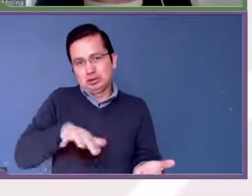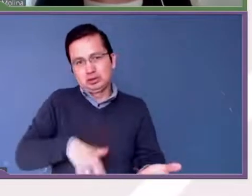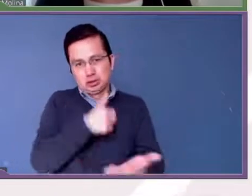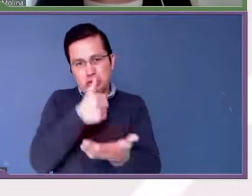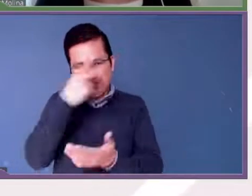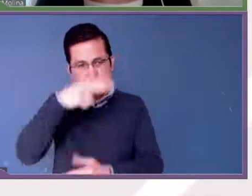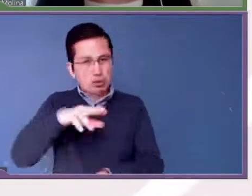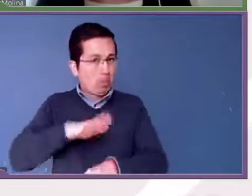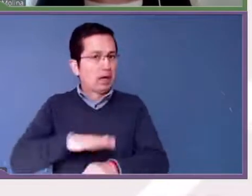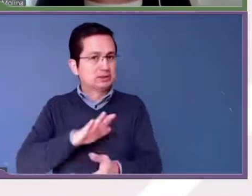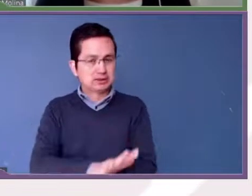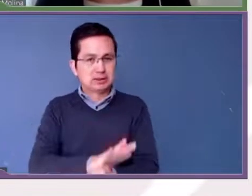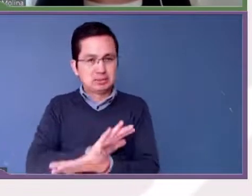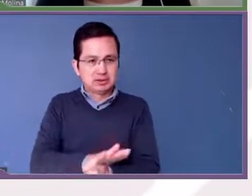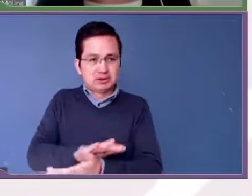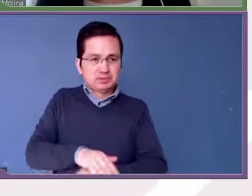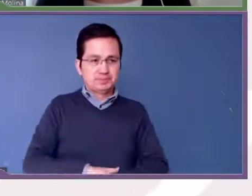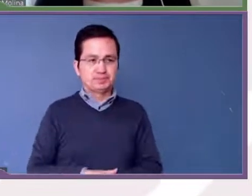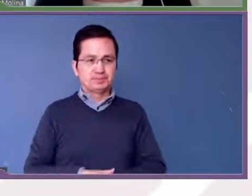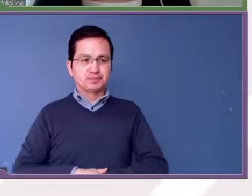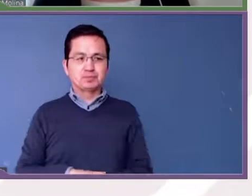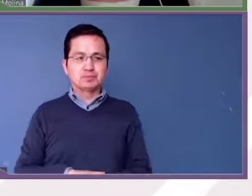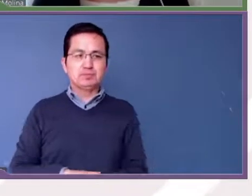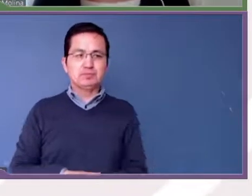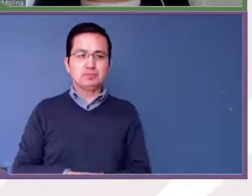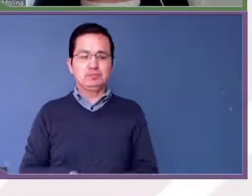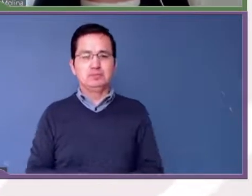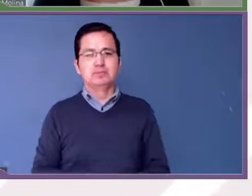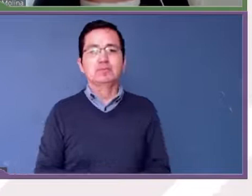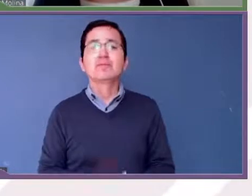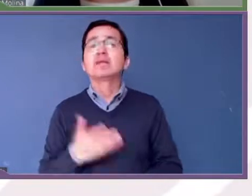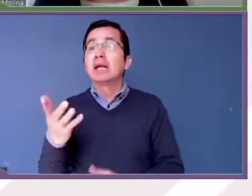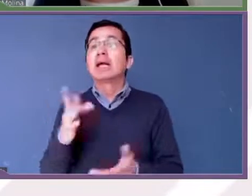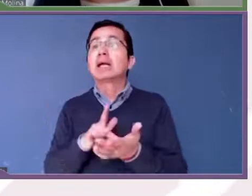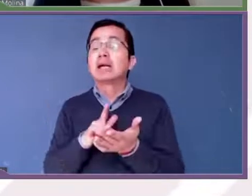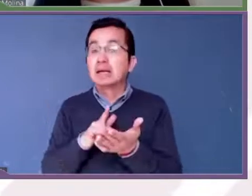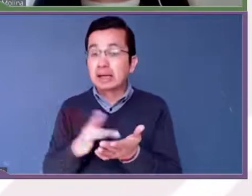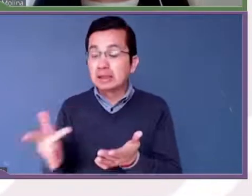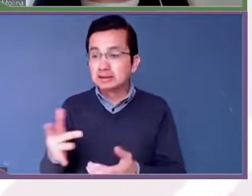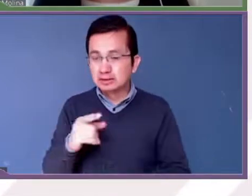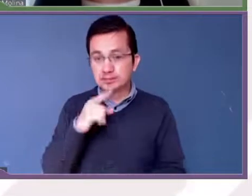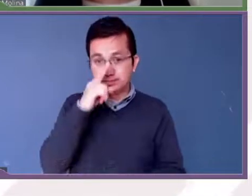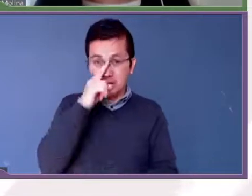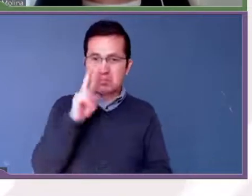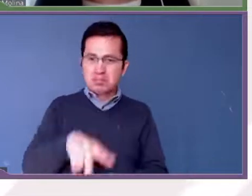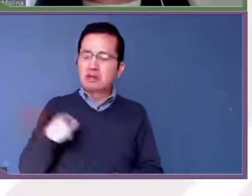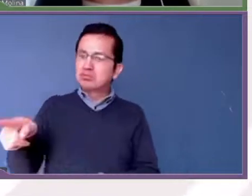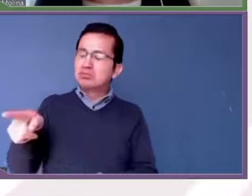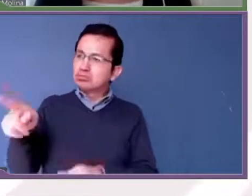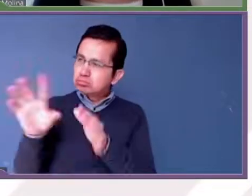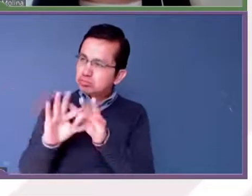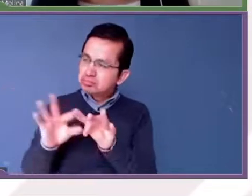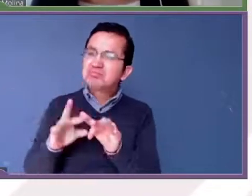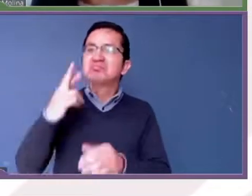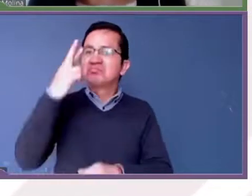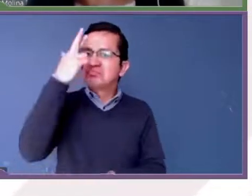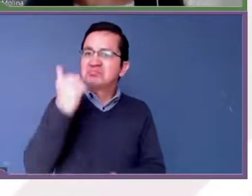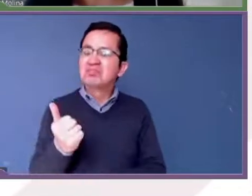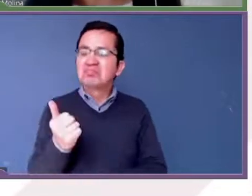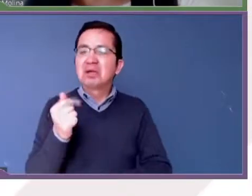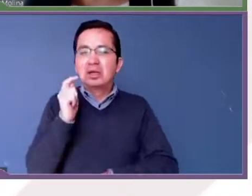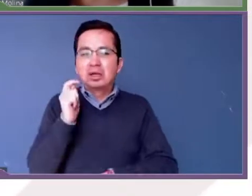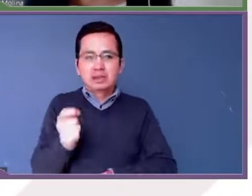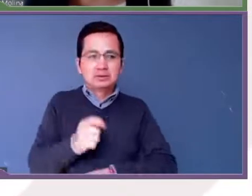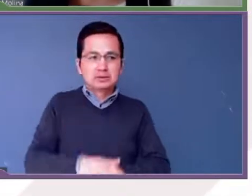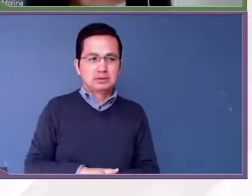Gracias. Sí, justo, o sea, algo que nos llamaba la atención también en este sentido, y lo mencionas, tiene que ver con los